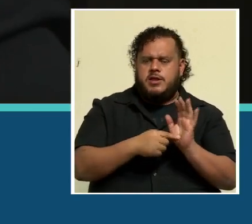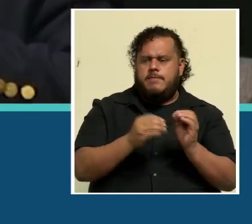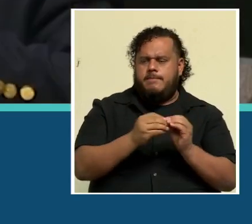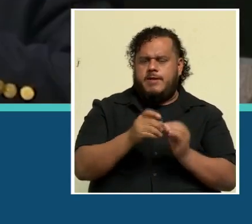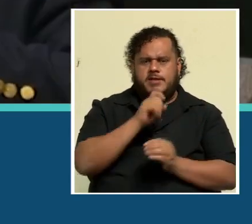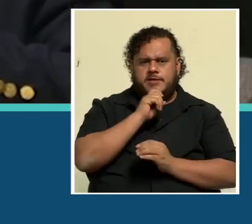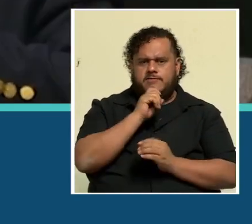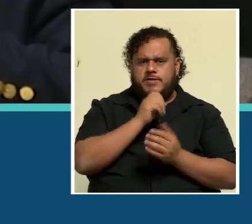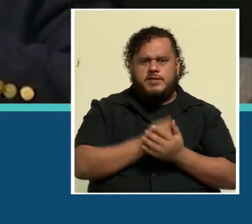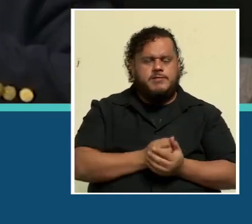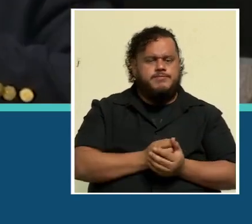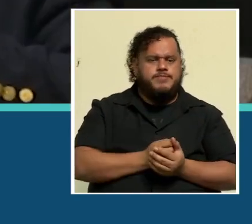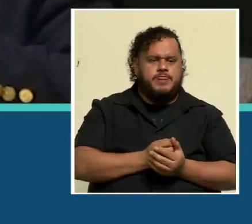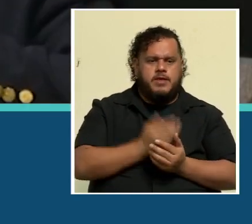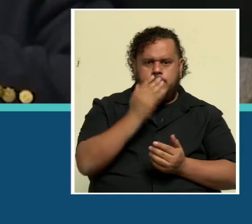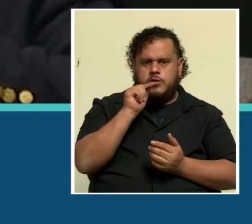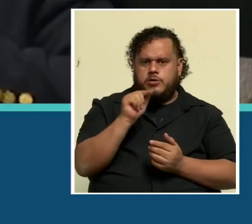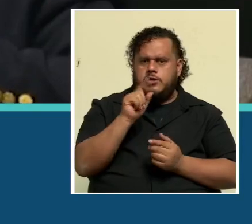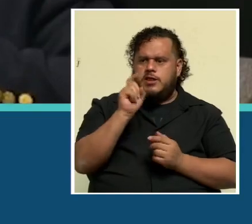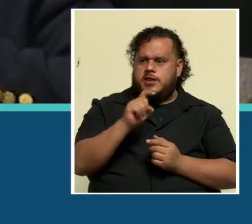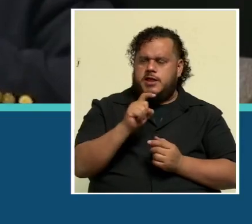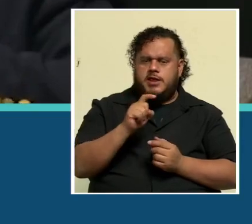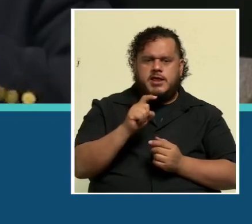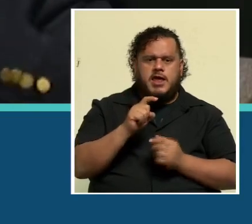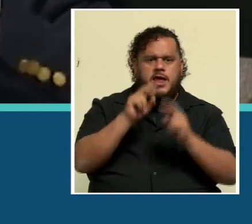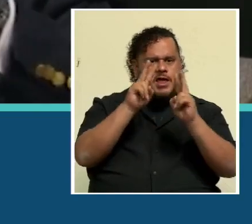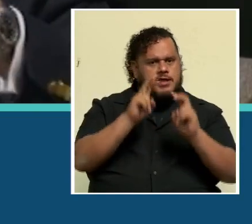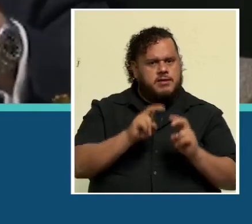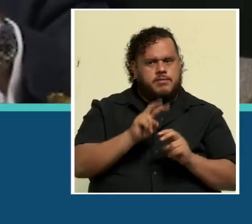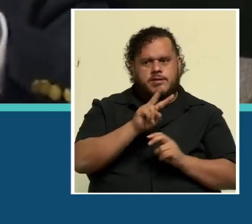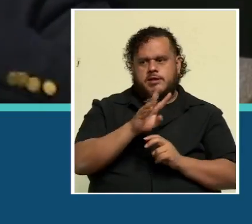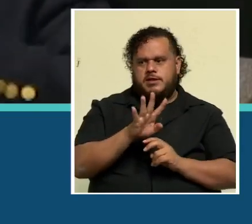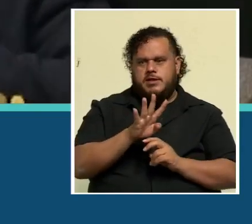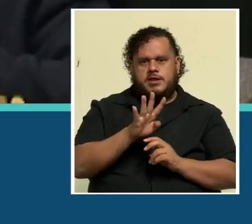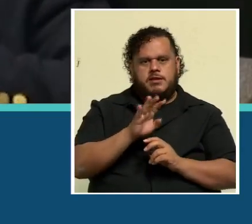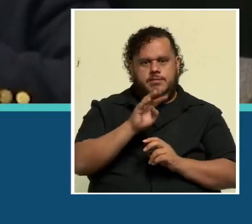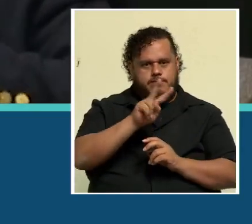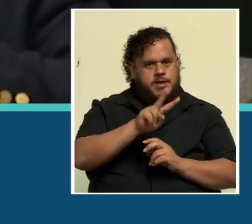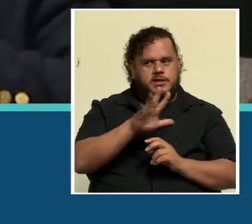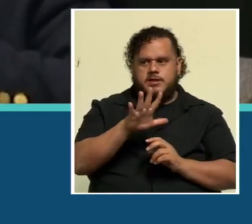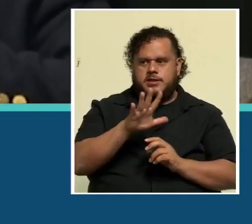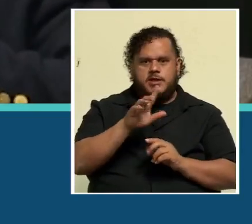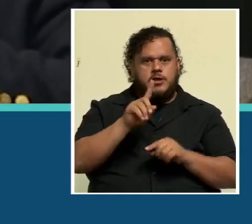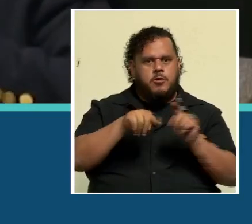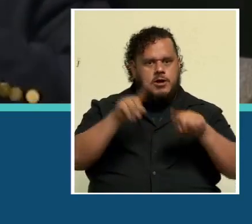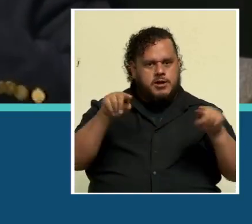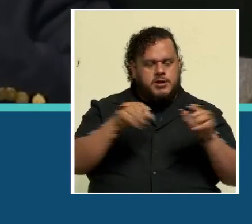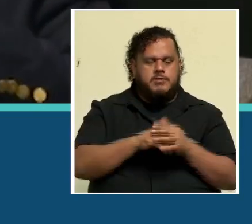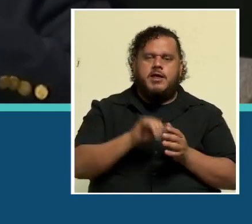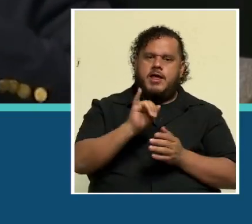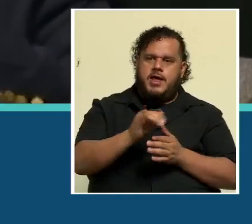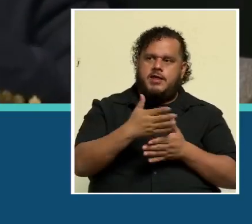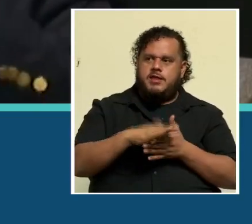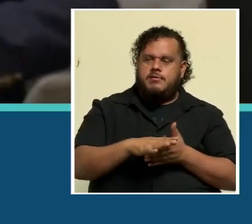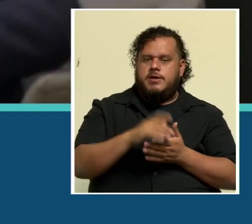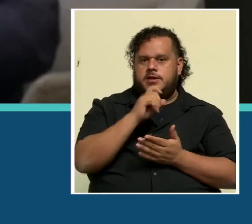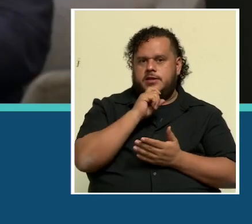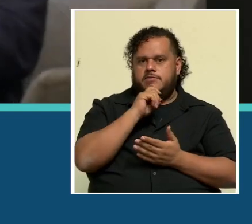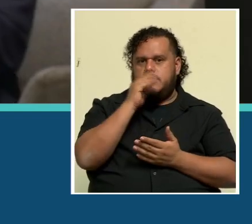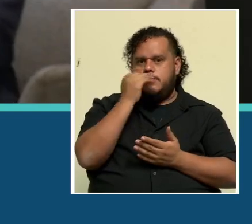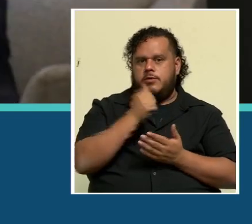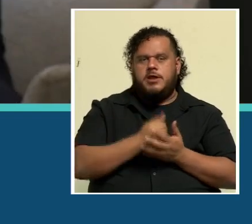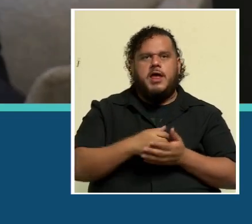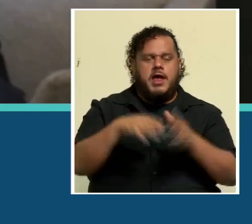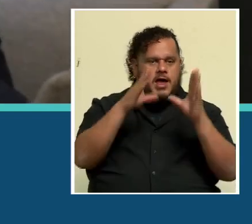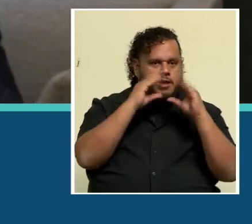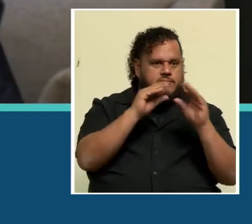difícil, porque usted tiene que examinar a 25 distintas alternativas. ¿Cómo se hace? Bueno, esa parte es compleja porque hay